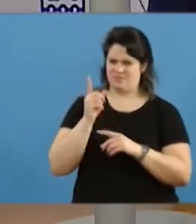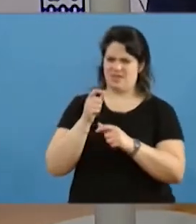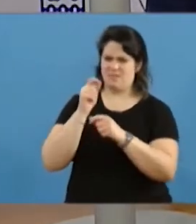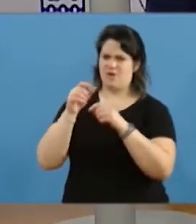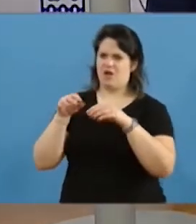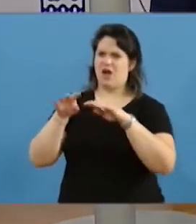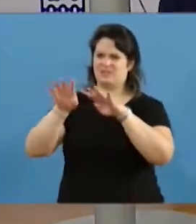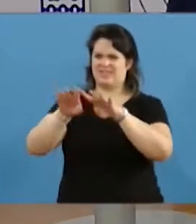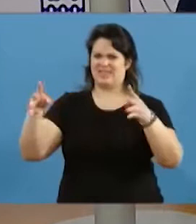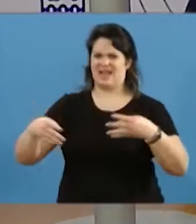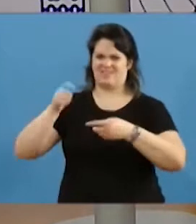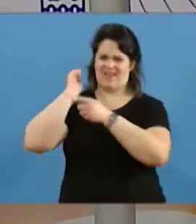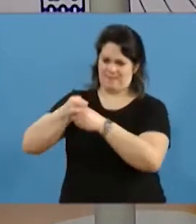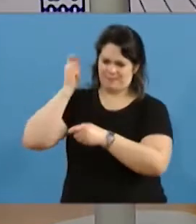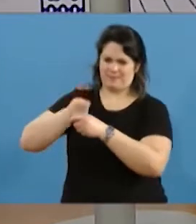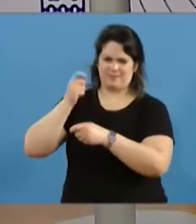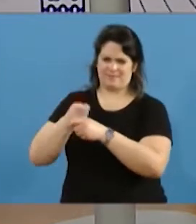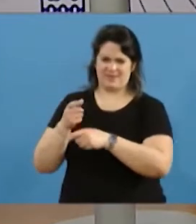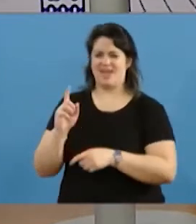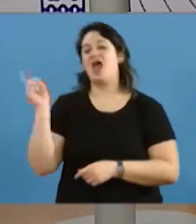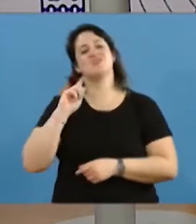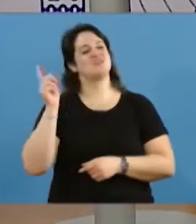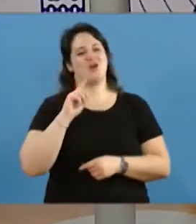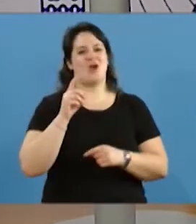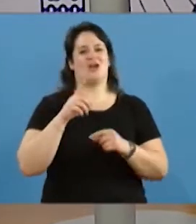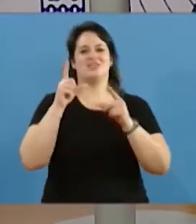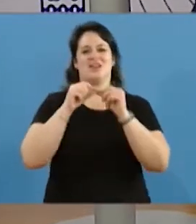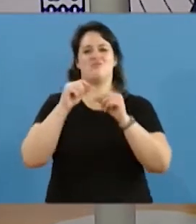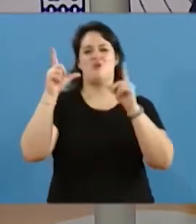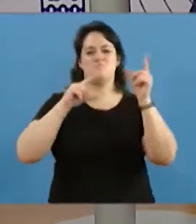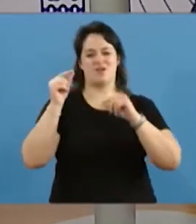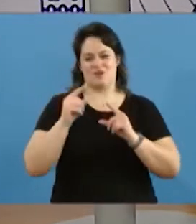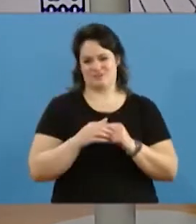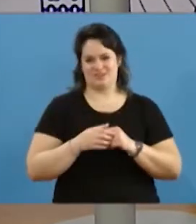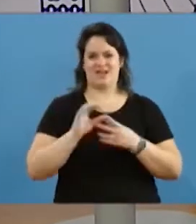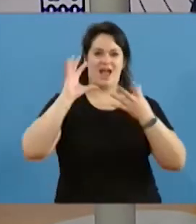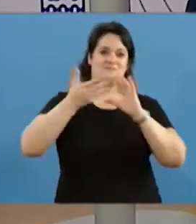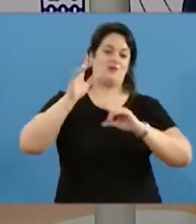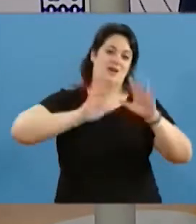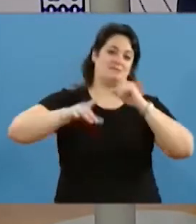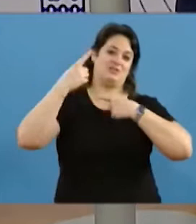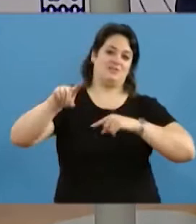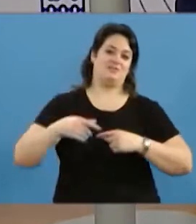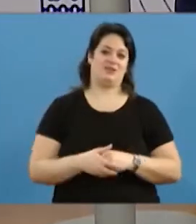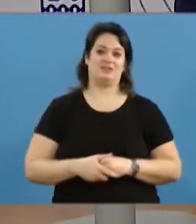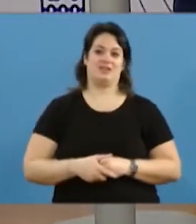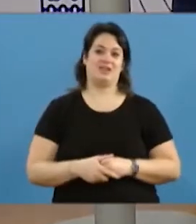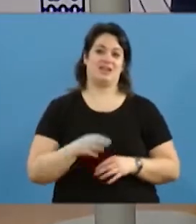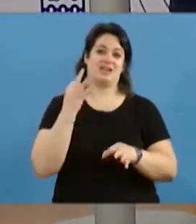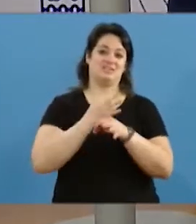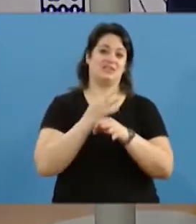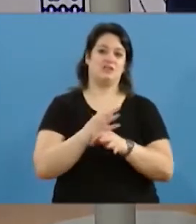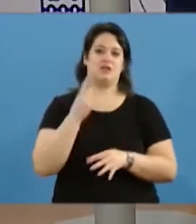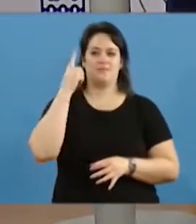carpintería? No, esta es una tabla de estadística. Ya existen sé. Diferentes formas de armarlo. Con la seño Sofi